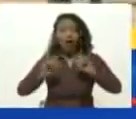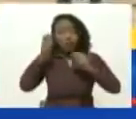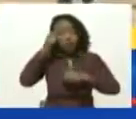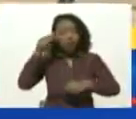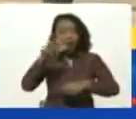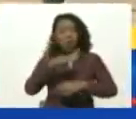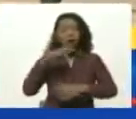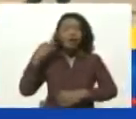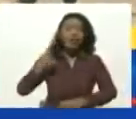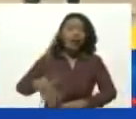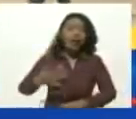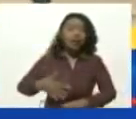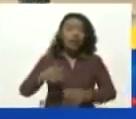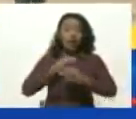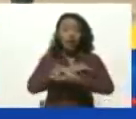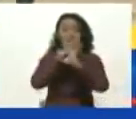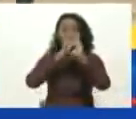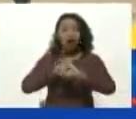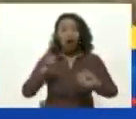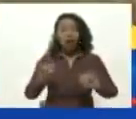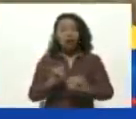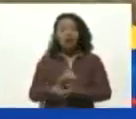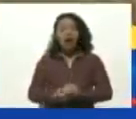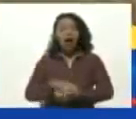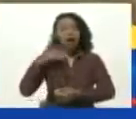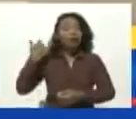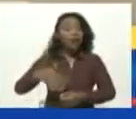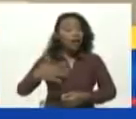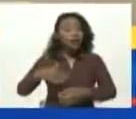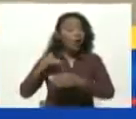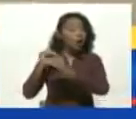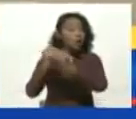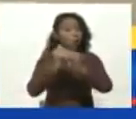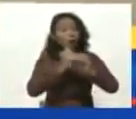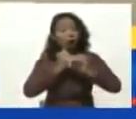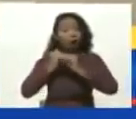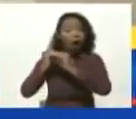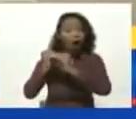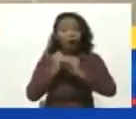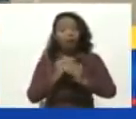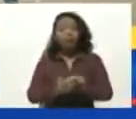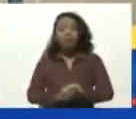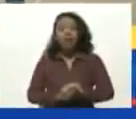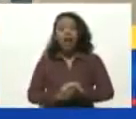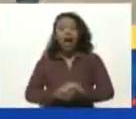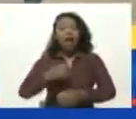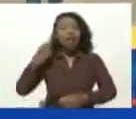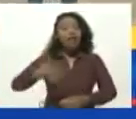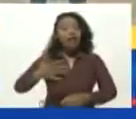el derecho a la felicidad, el derecho a la igualdad, el